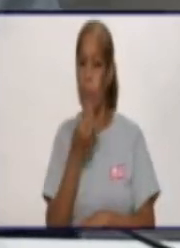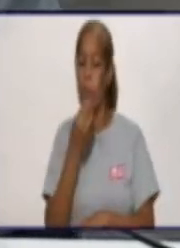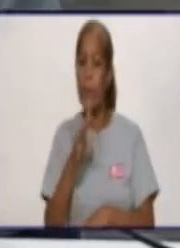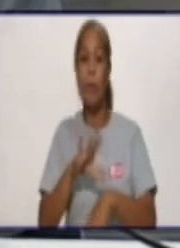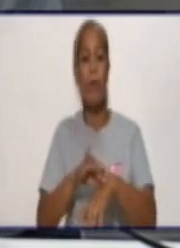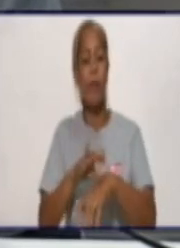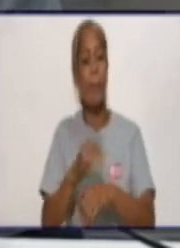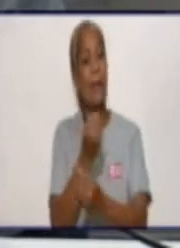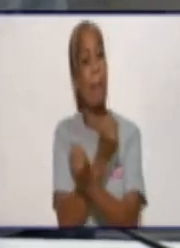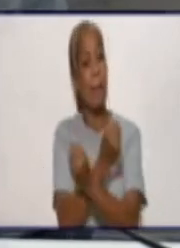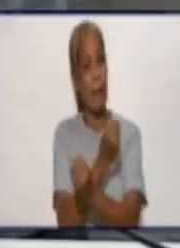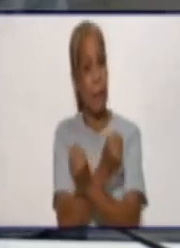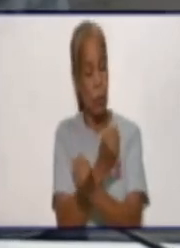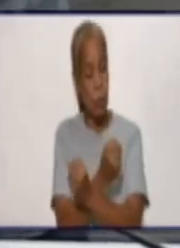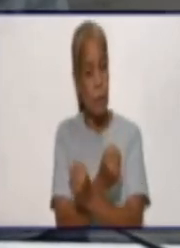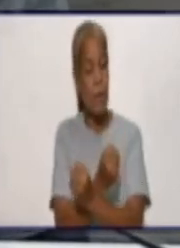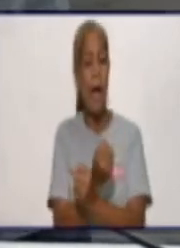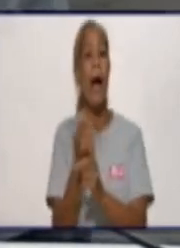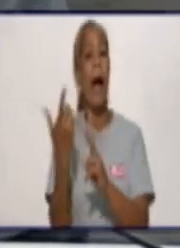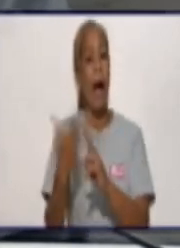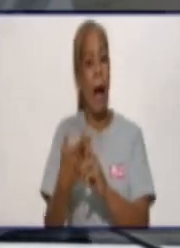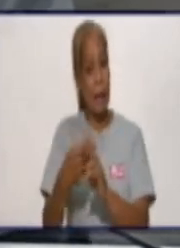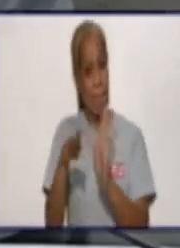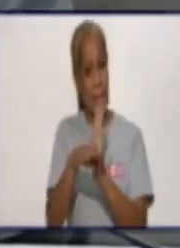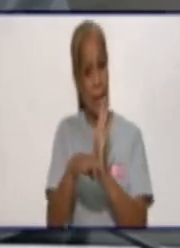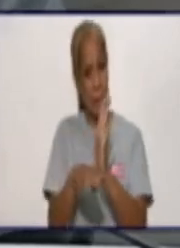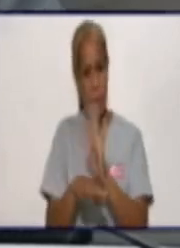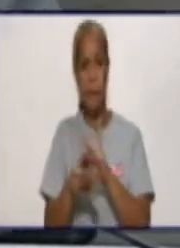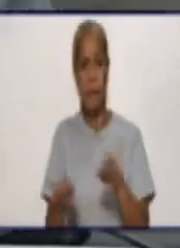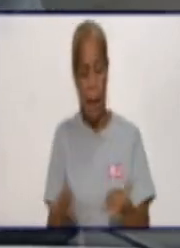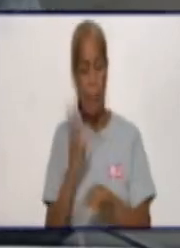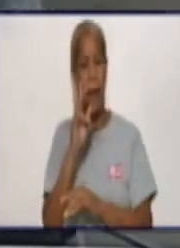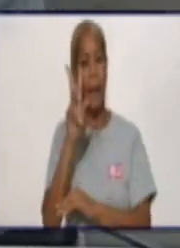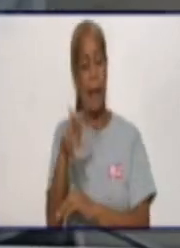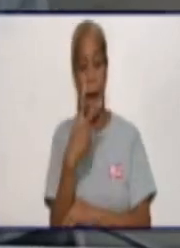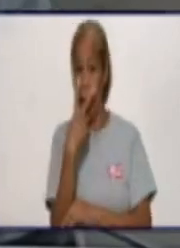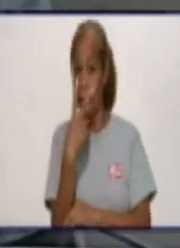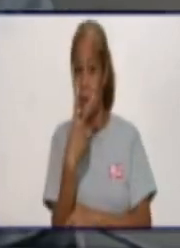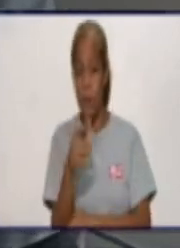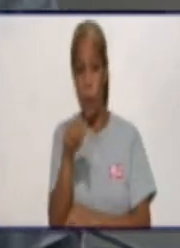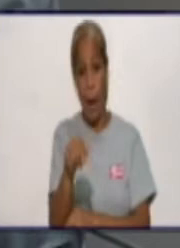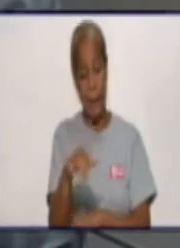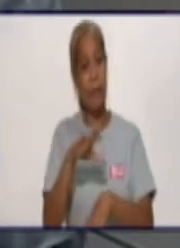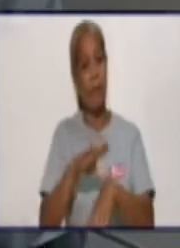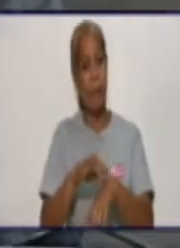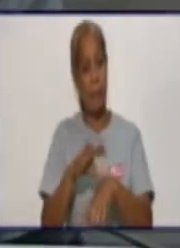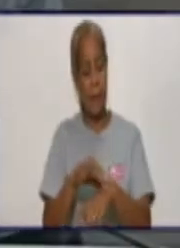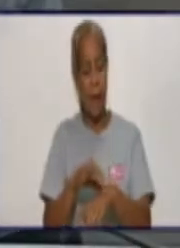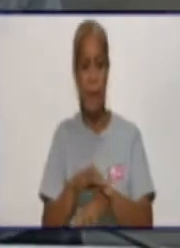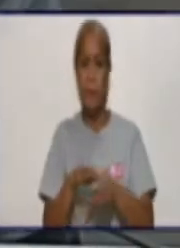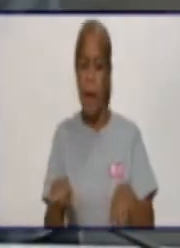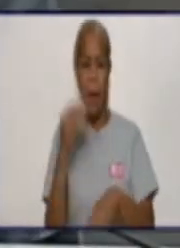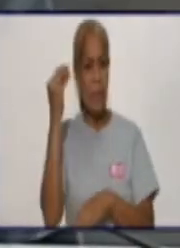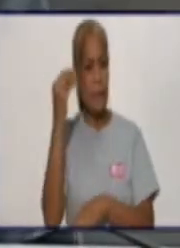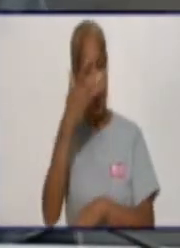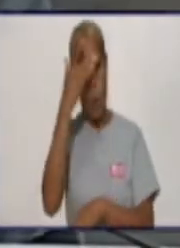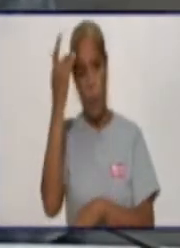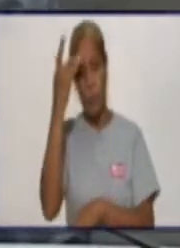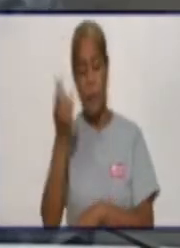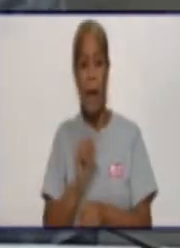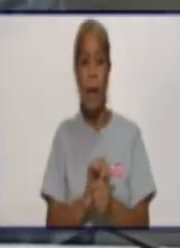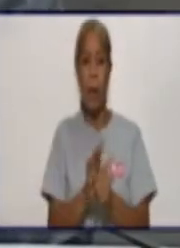medidas encaminadas a seguir atendiendo si nosotros estamos preparados para las grandes contingencias y salimos ahora de la cob y tenemos que atender el